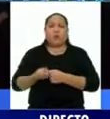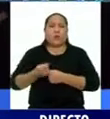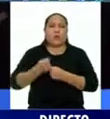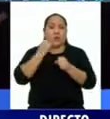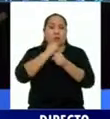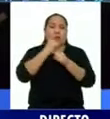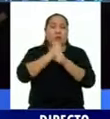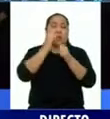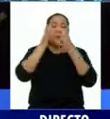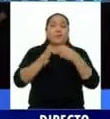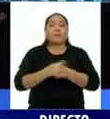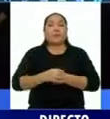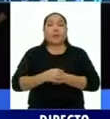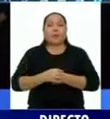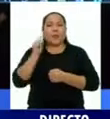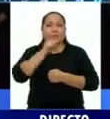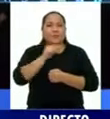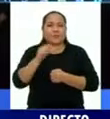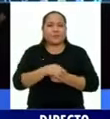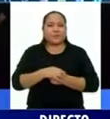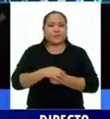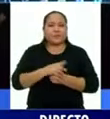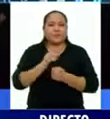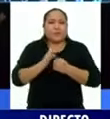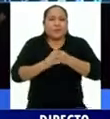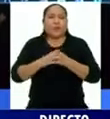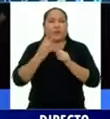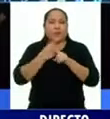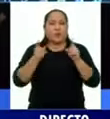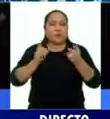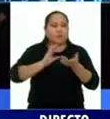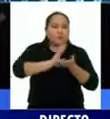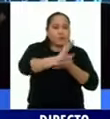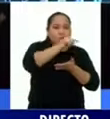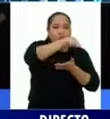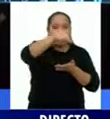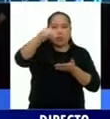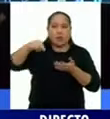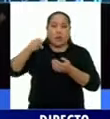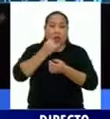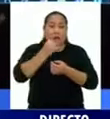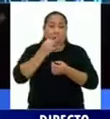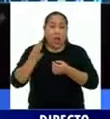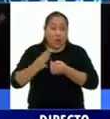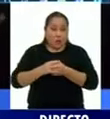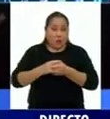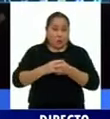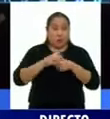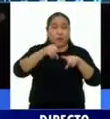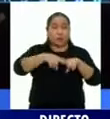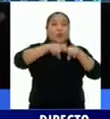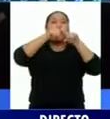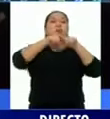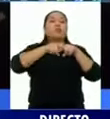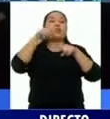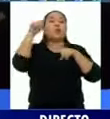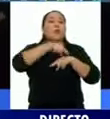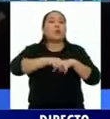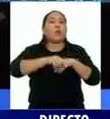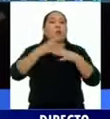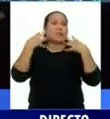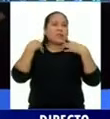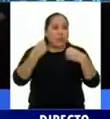trabajadores, siendo de alguna manera marginales para los sectores que aún tienen restricciones por aforo o por condiciones